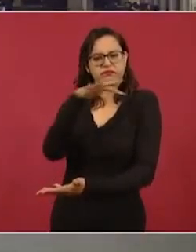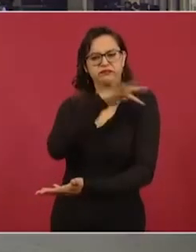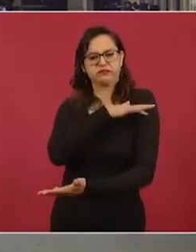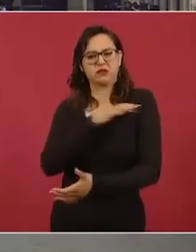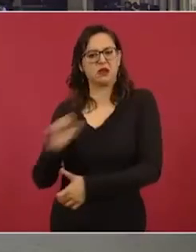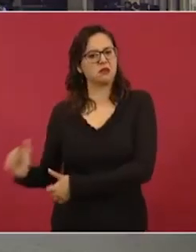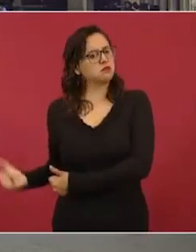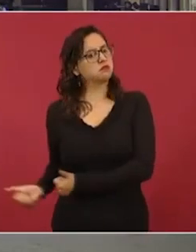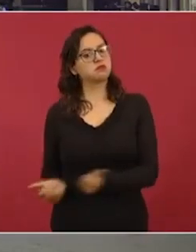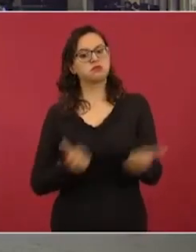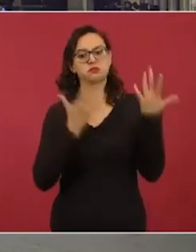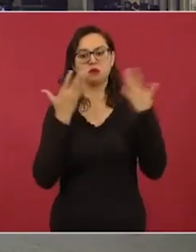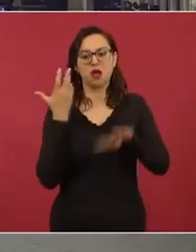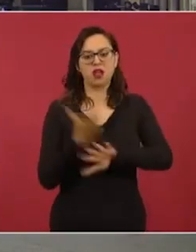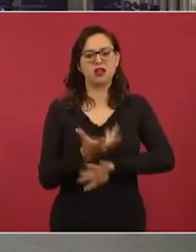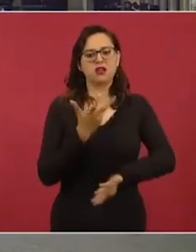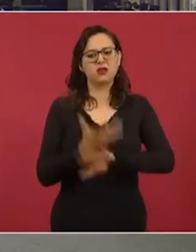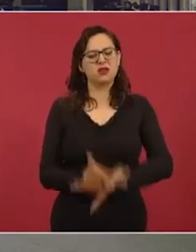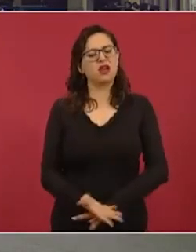¿Quién dio el permiso?